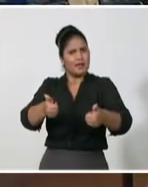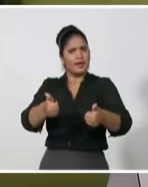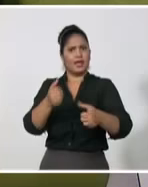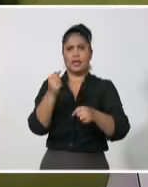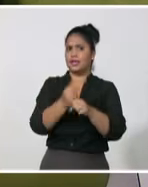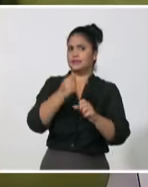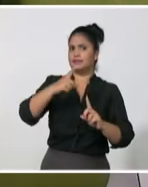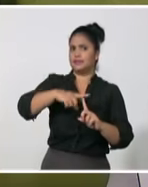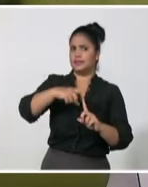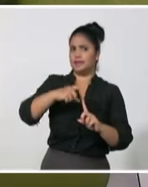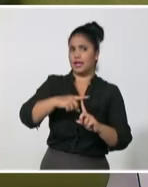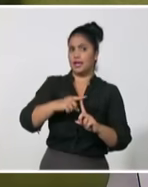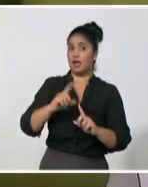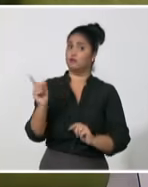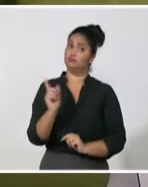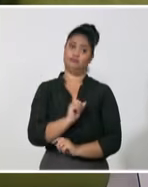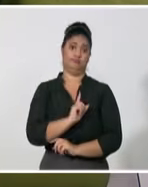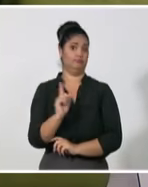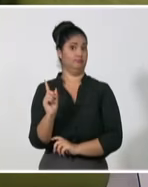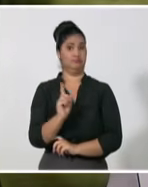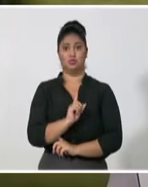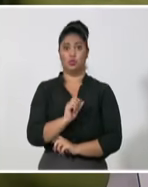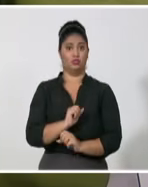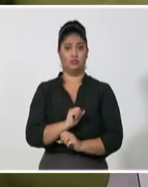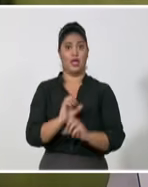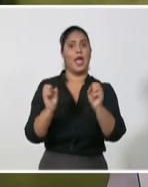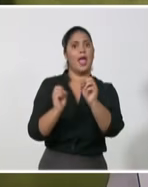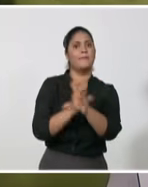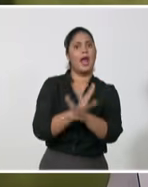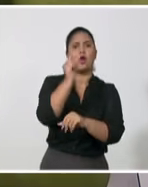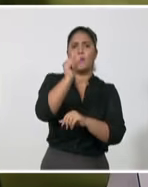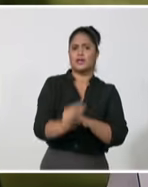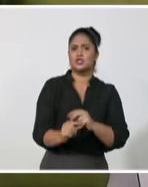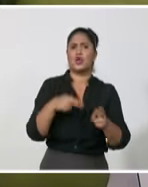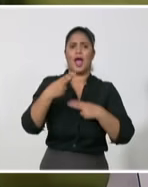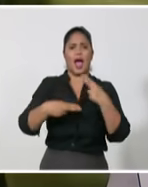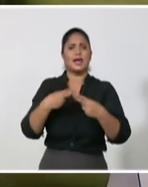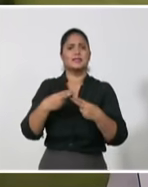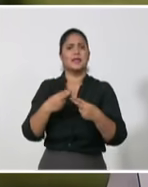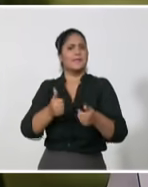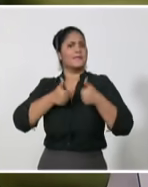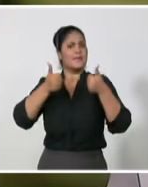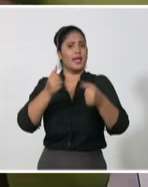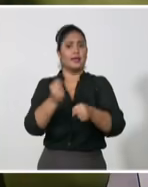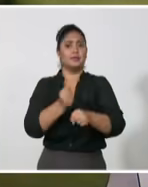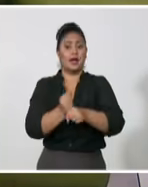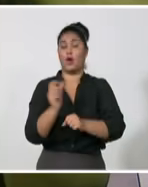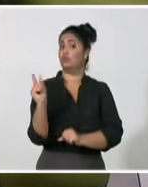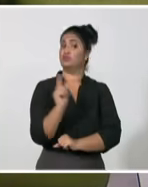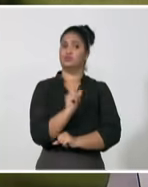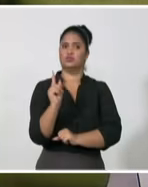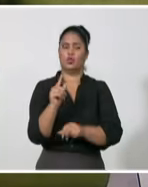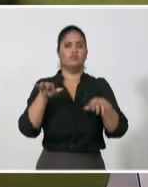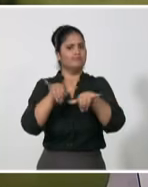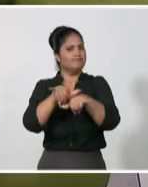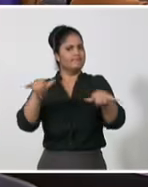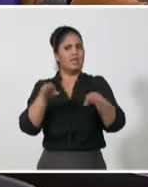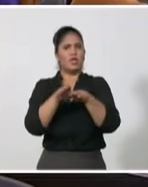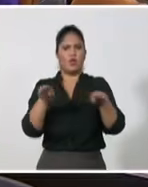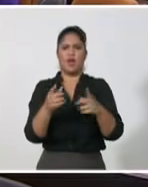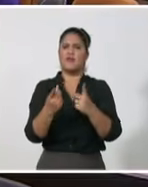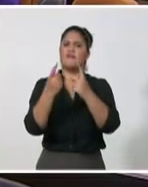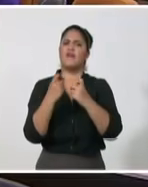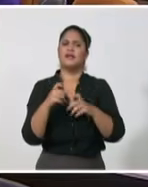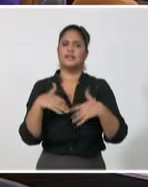no sólo porque la revolución lo quiera se va a cambiar hace falta que la persona tenga amor en el corazón para que